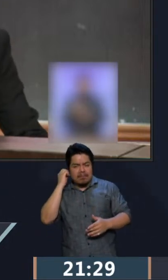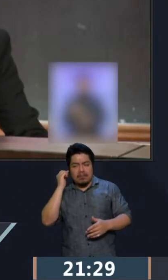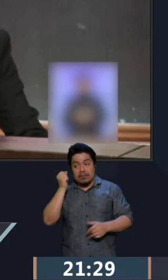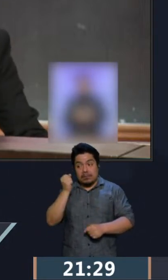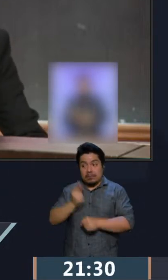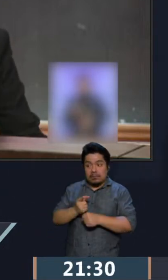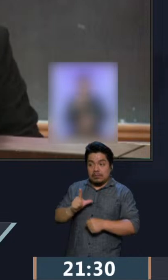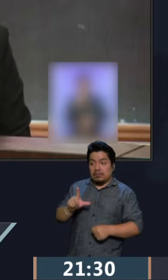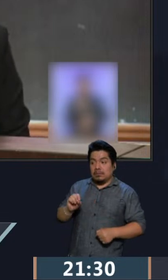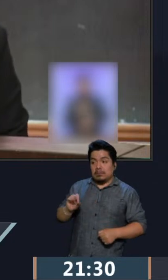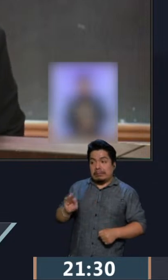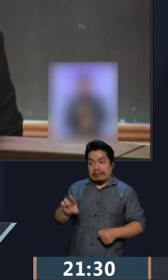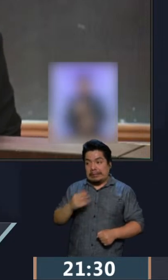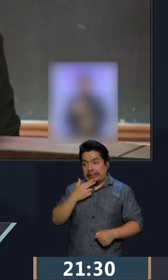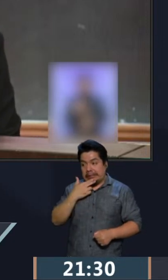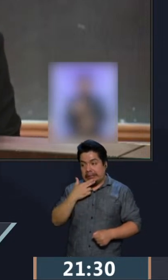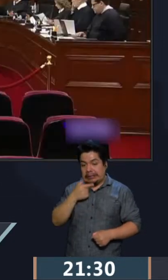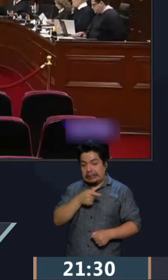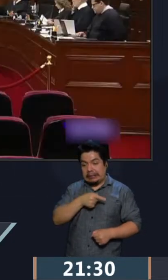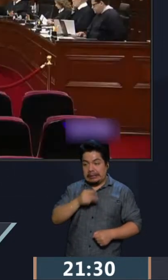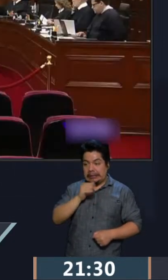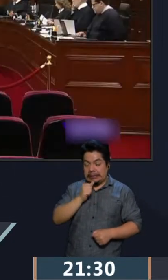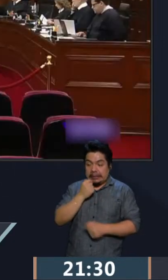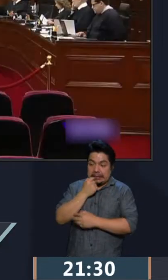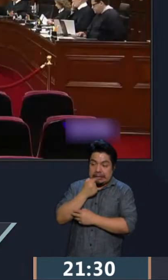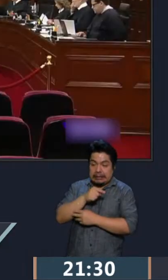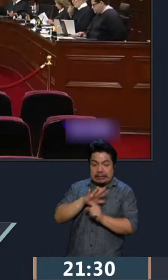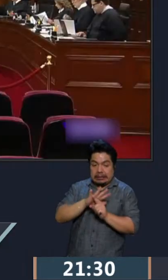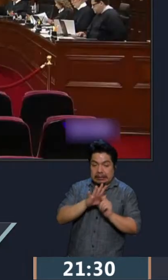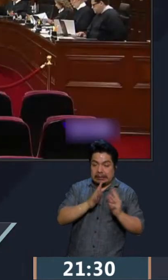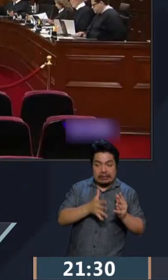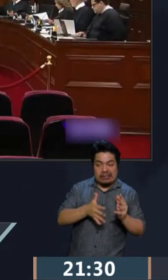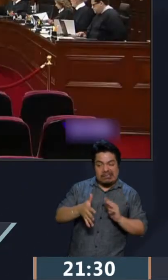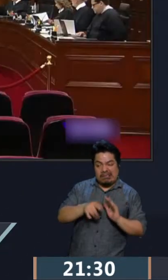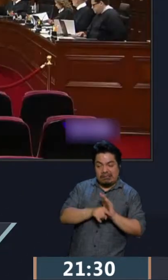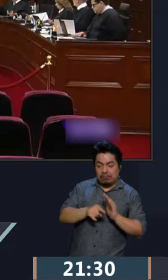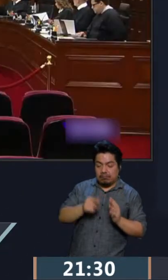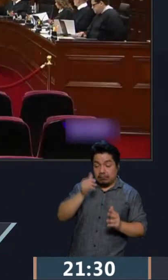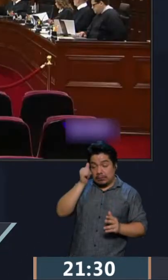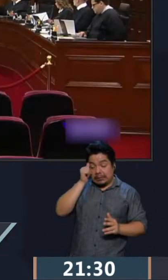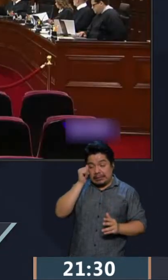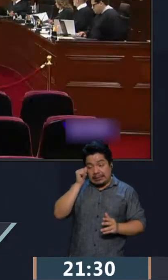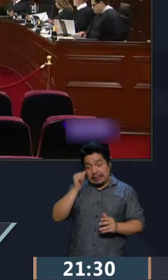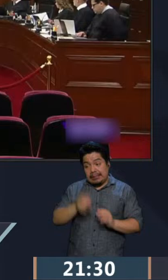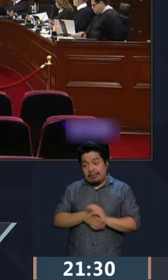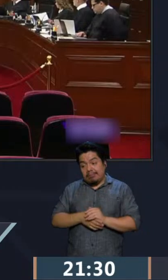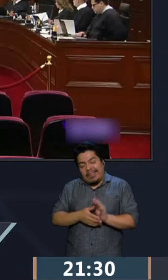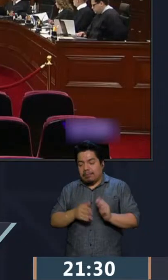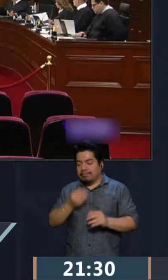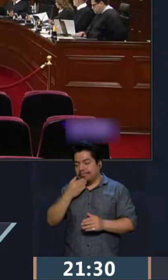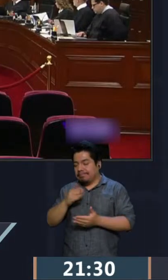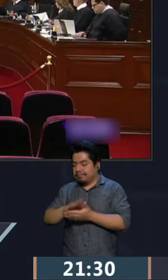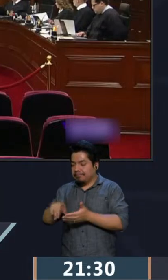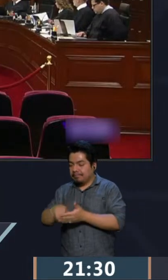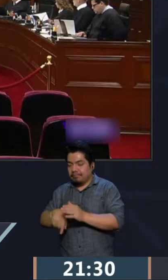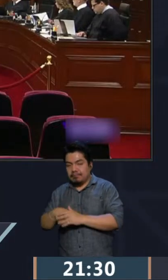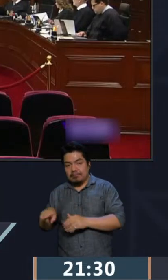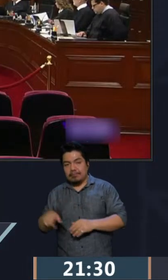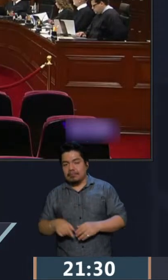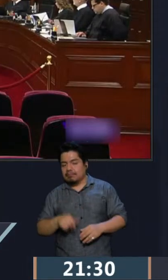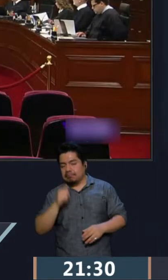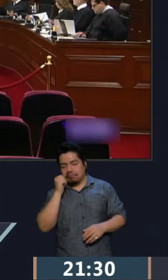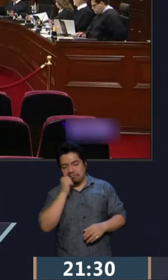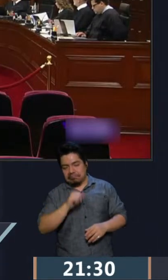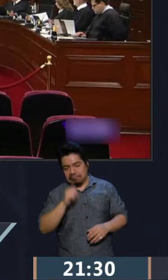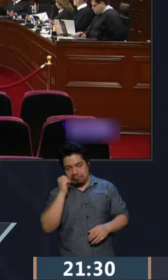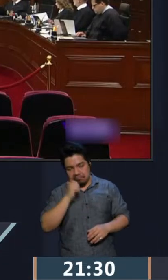que el lawfare no pegó en la población, que estaba generando un enorme desprestigio. Entonces lo echaron simplemente para atrás. Y esto hacen siempre.